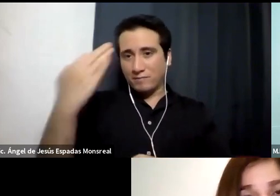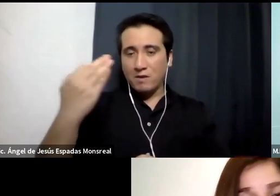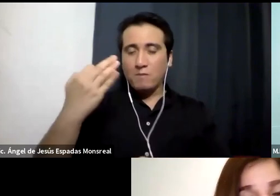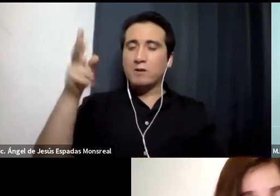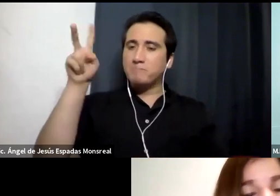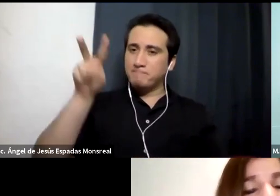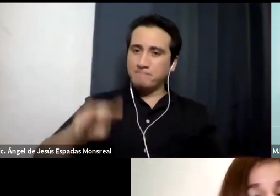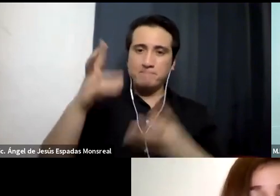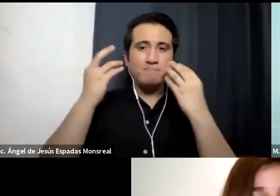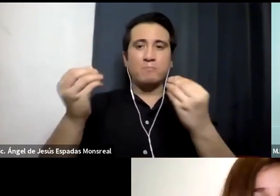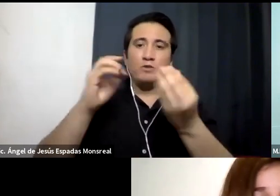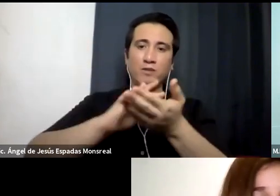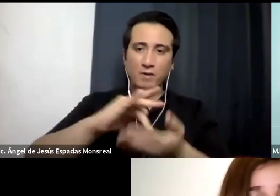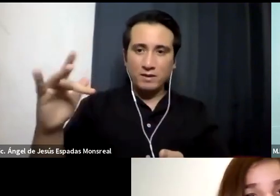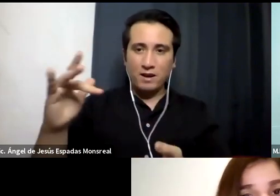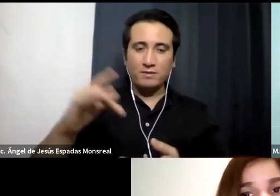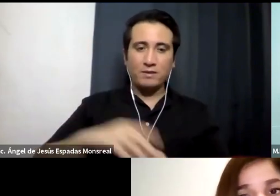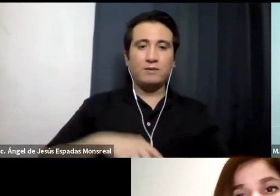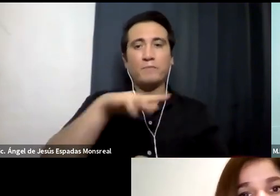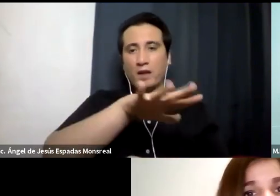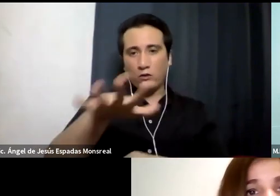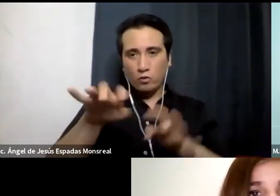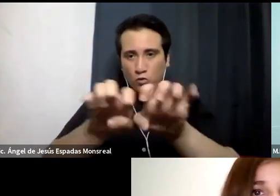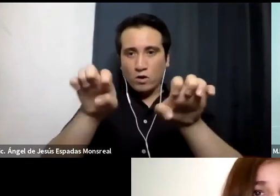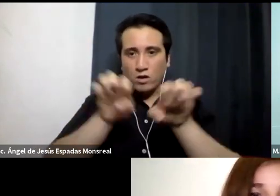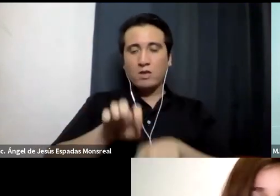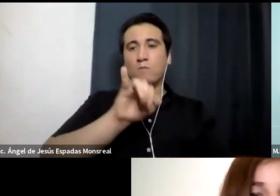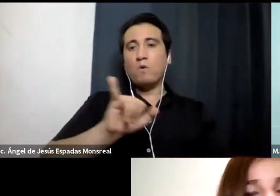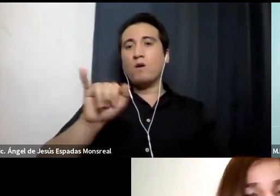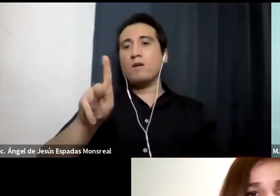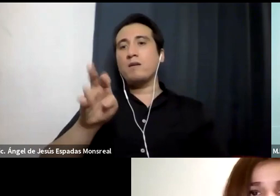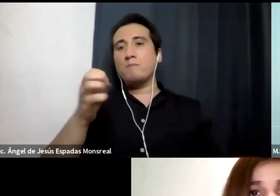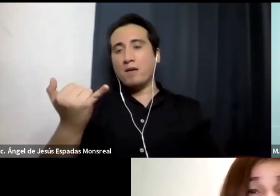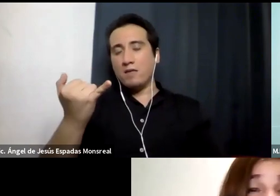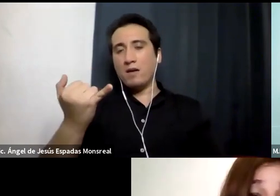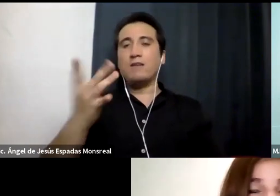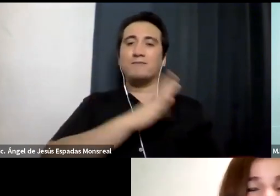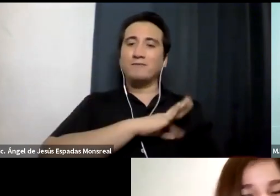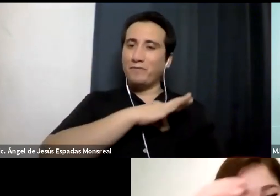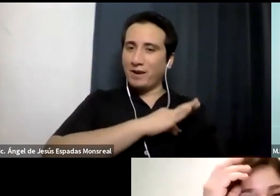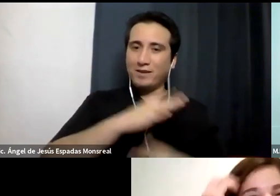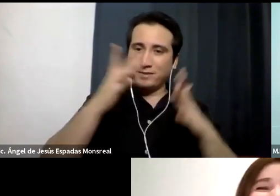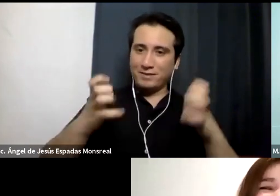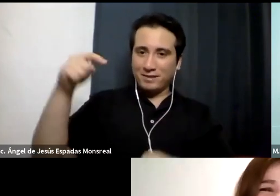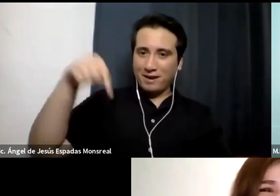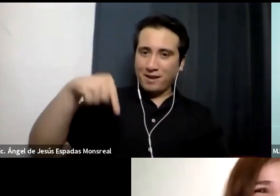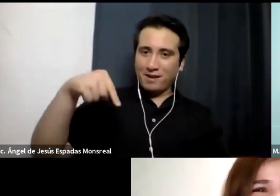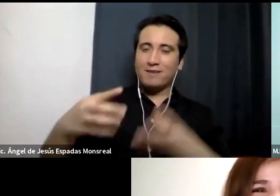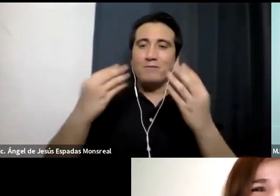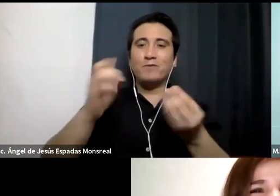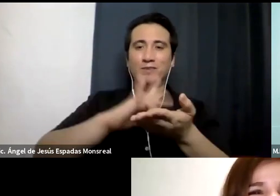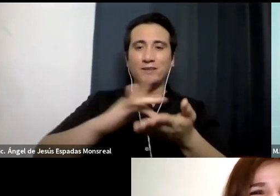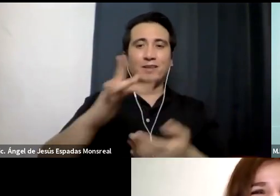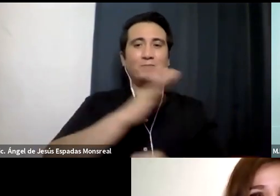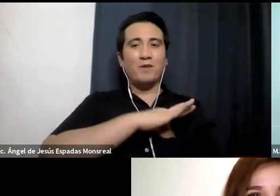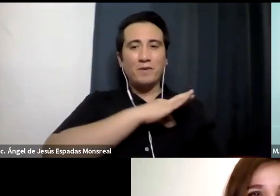verdad es que muchísimas gracias a todo el equipo del IPD, y pues encantada de estar hoy aquí. Muchas gracias también por las felicitaciones por